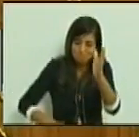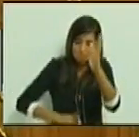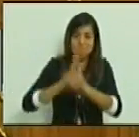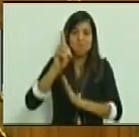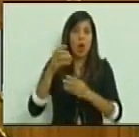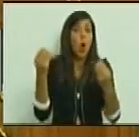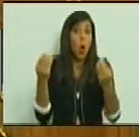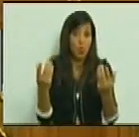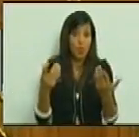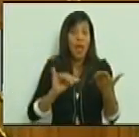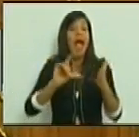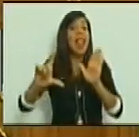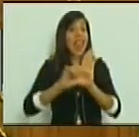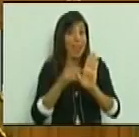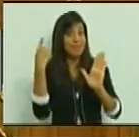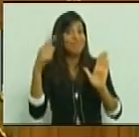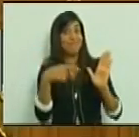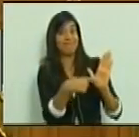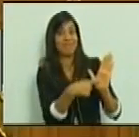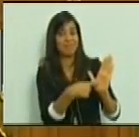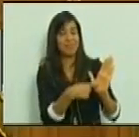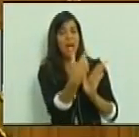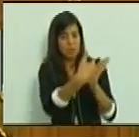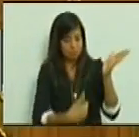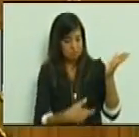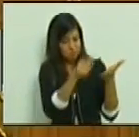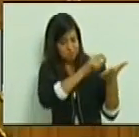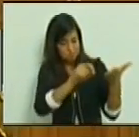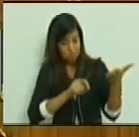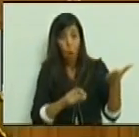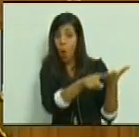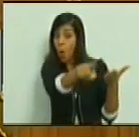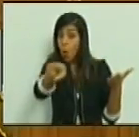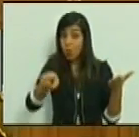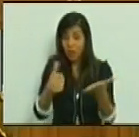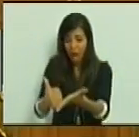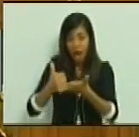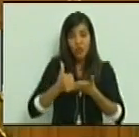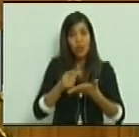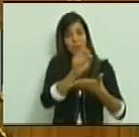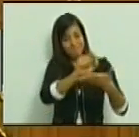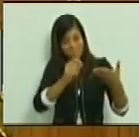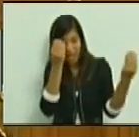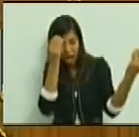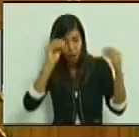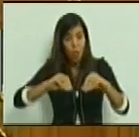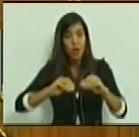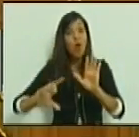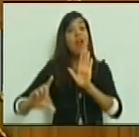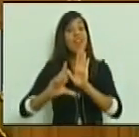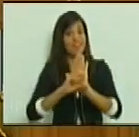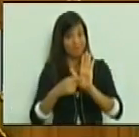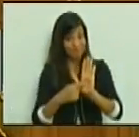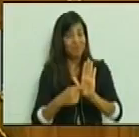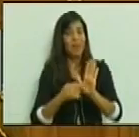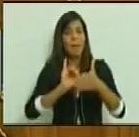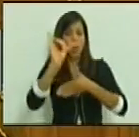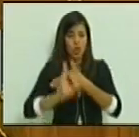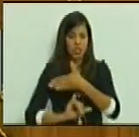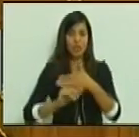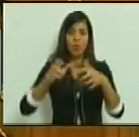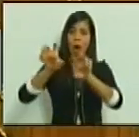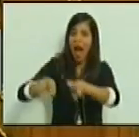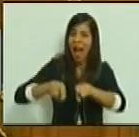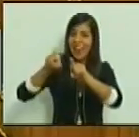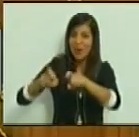en el marco de esta ley quisimos plasmar con la ayuda de ustedes y tomando en consideración todos esos aportes que allí se han